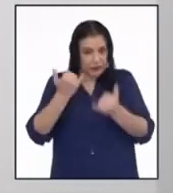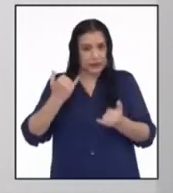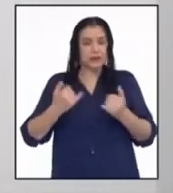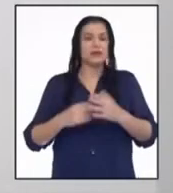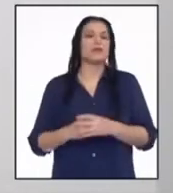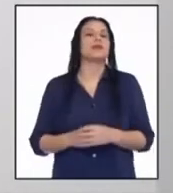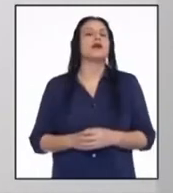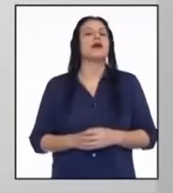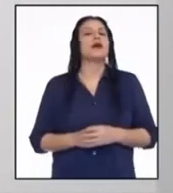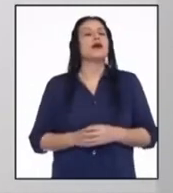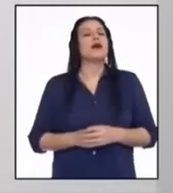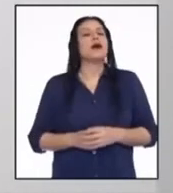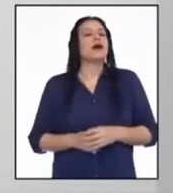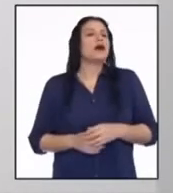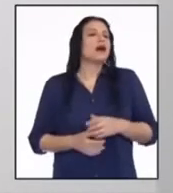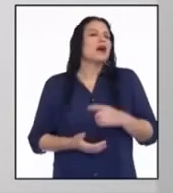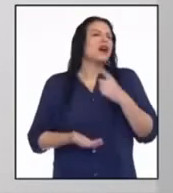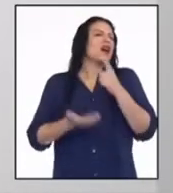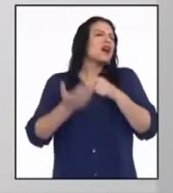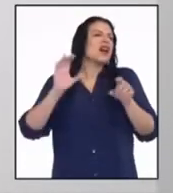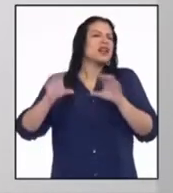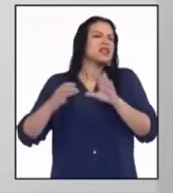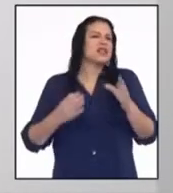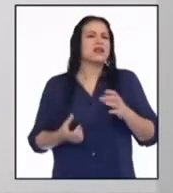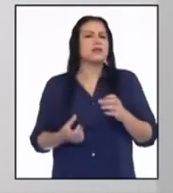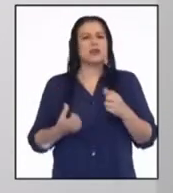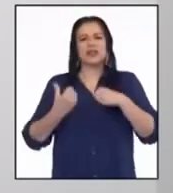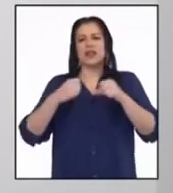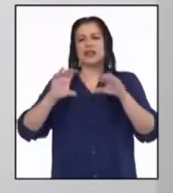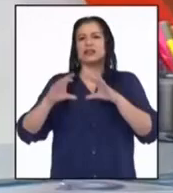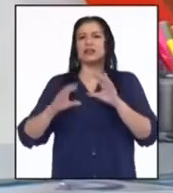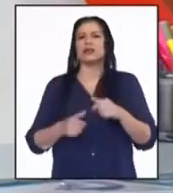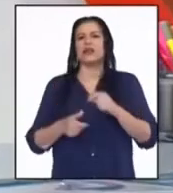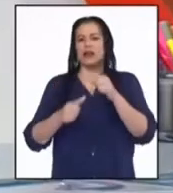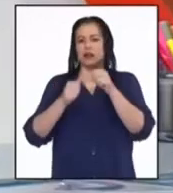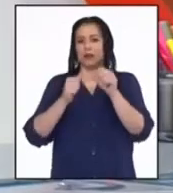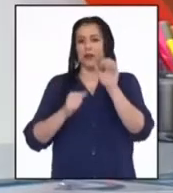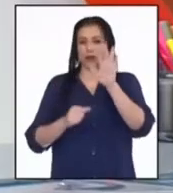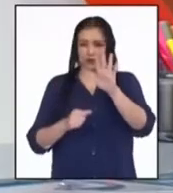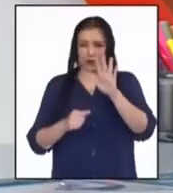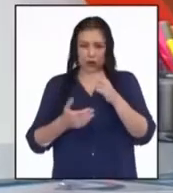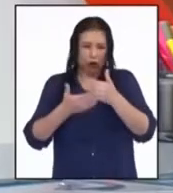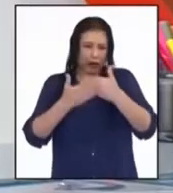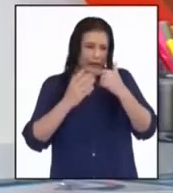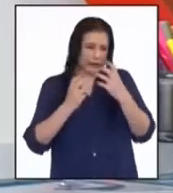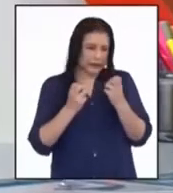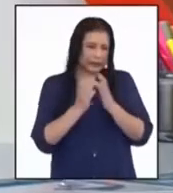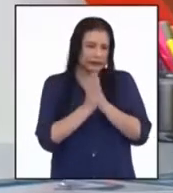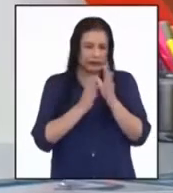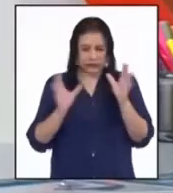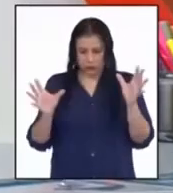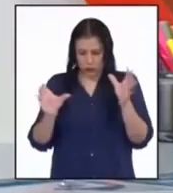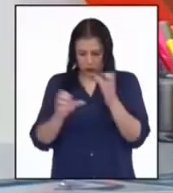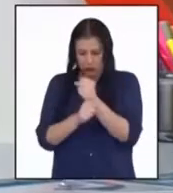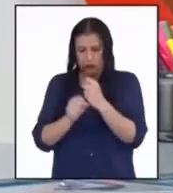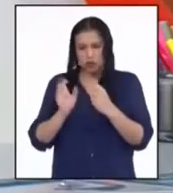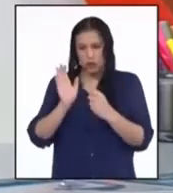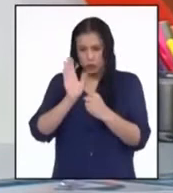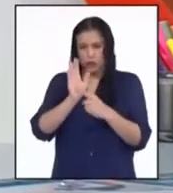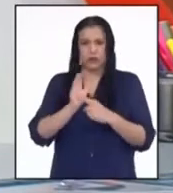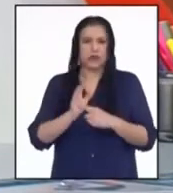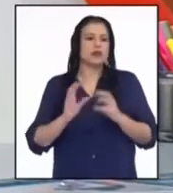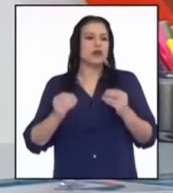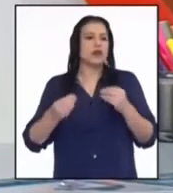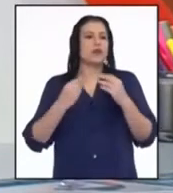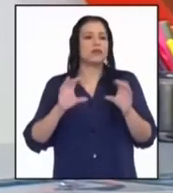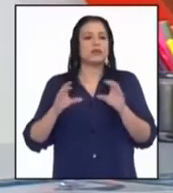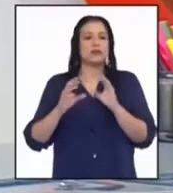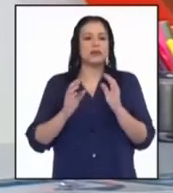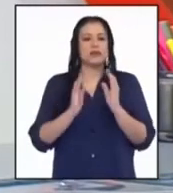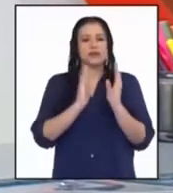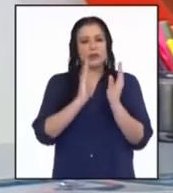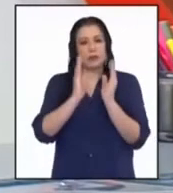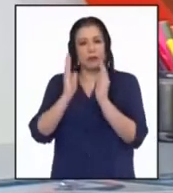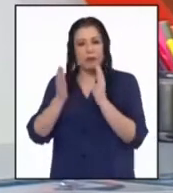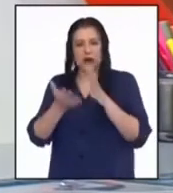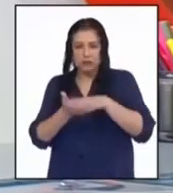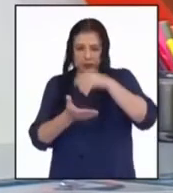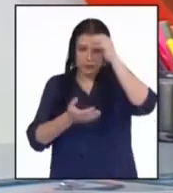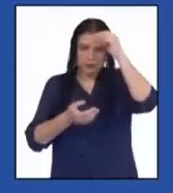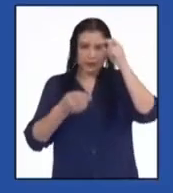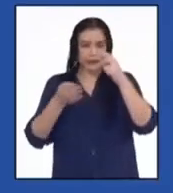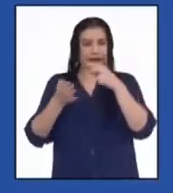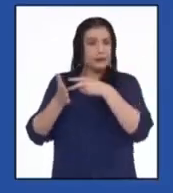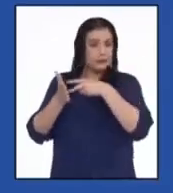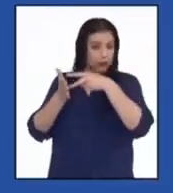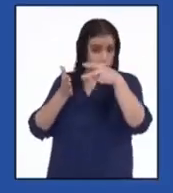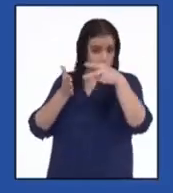nuestro recuento, ¿qué hicimos en la actividad 5? Antes quisiera hacer un breve resumen resaltando cómo estamos concatenando los aprendizajes de estas